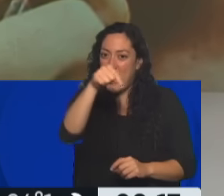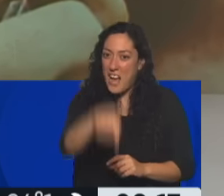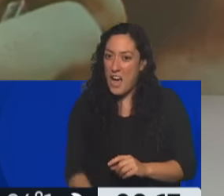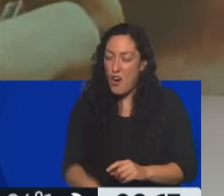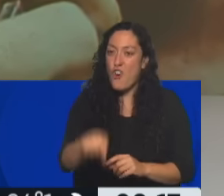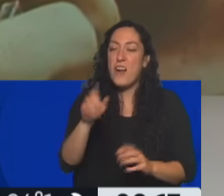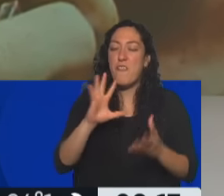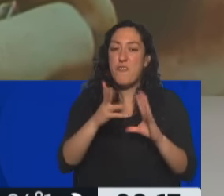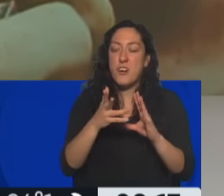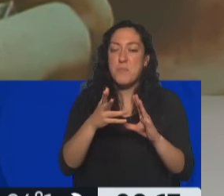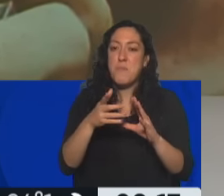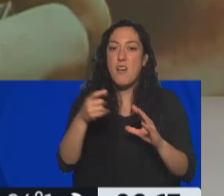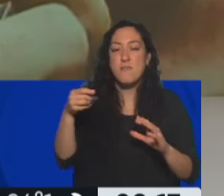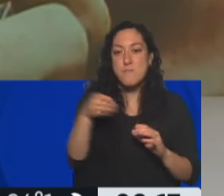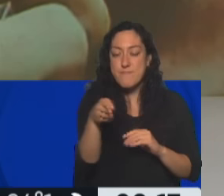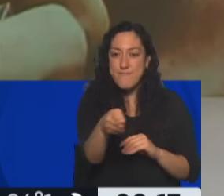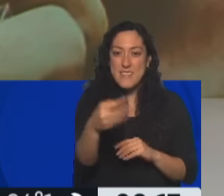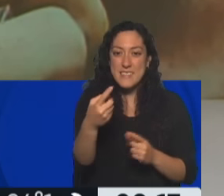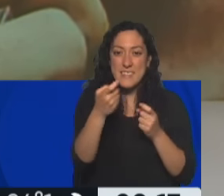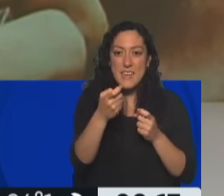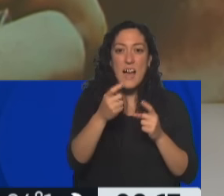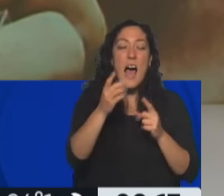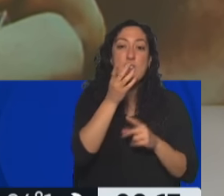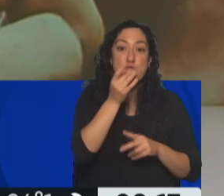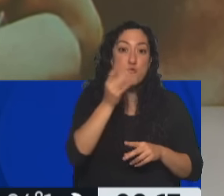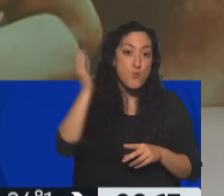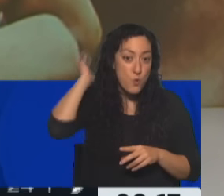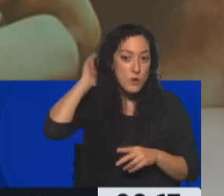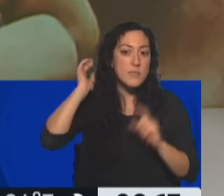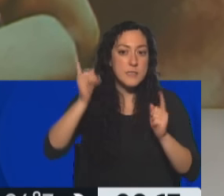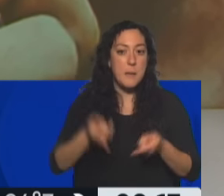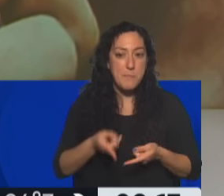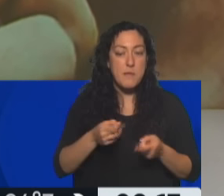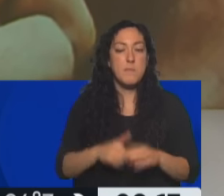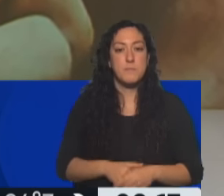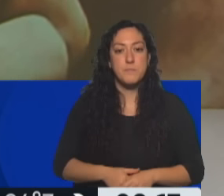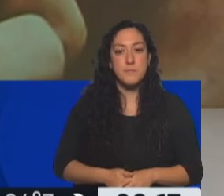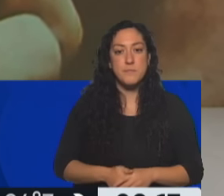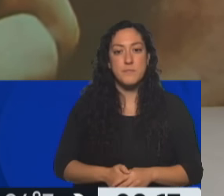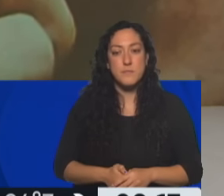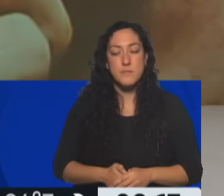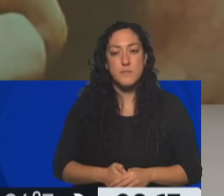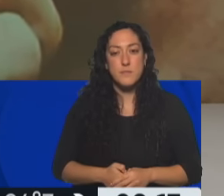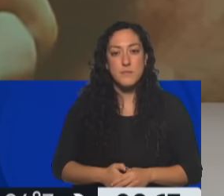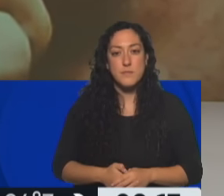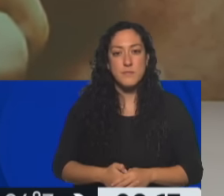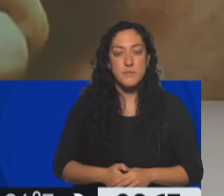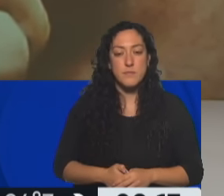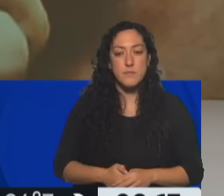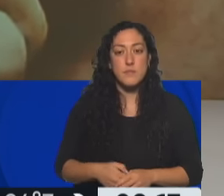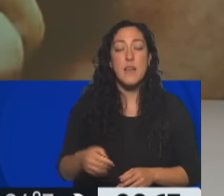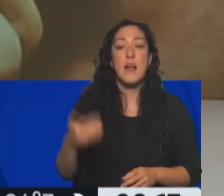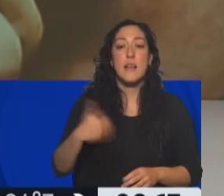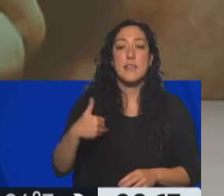cierta aerodinámica, ¿no? También tiene azul por atrás, ¿eh? Por allá tiene, hace lo mismo este jueguito. La bandera